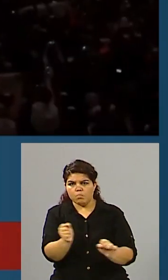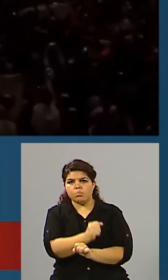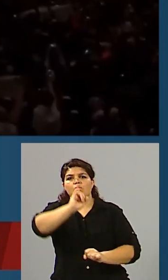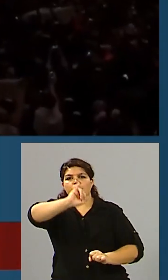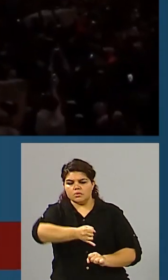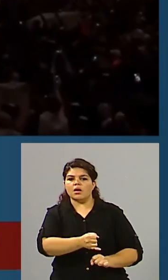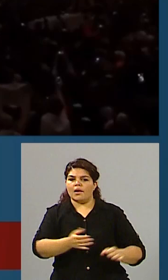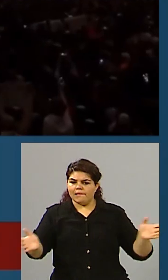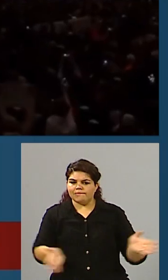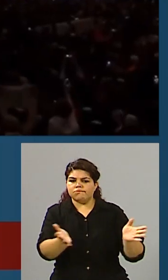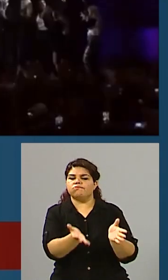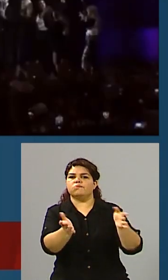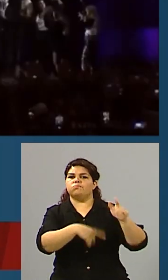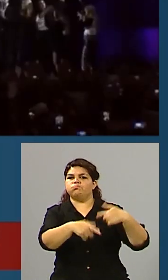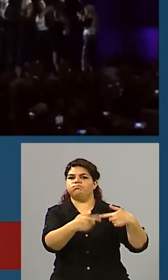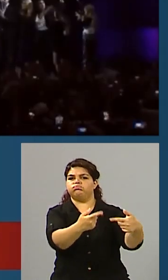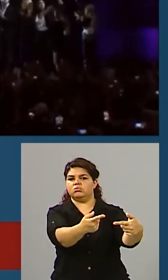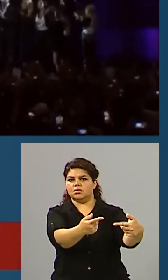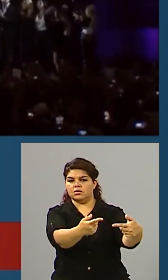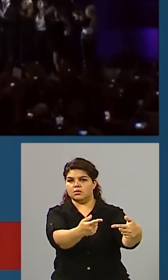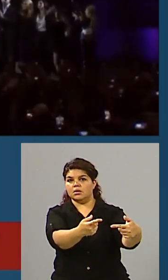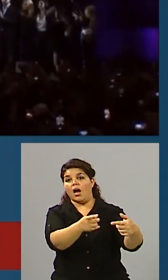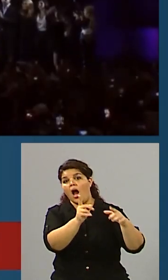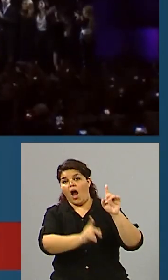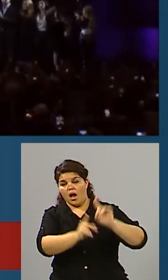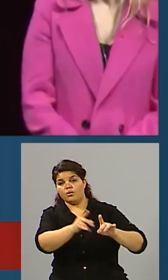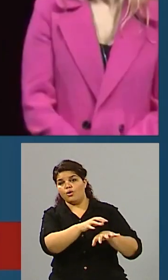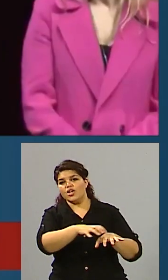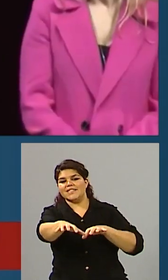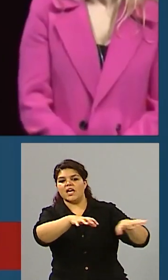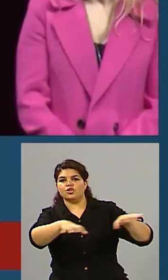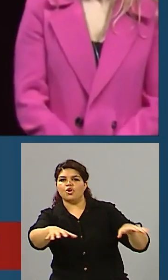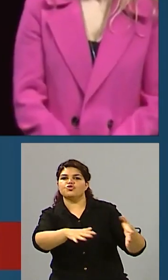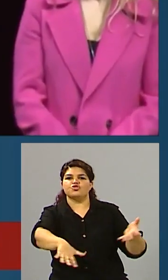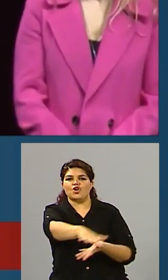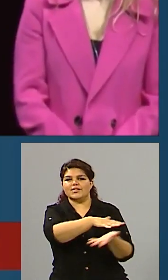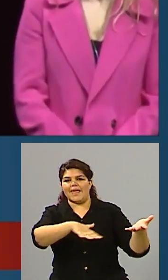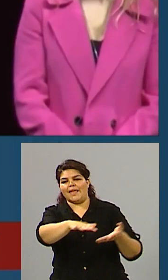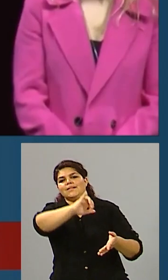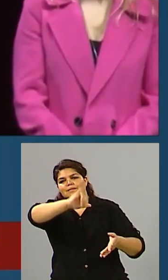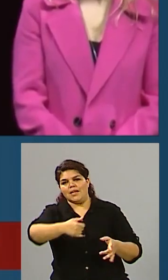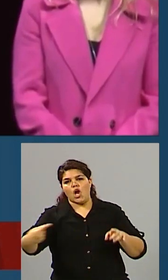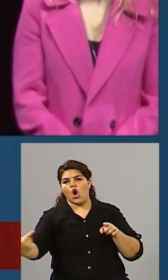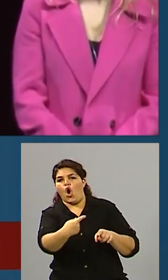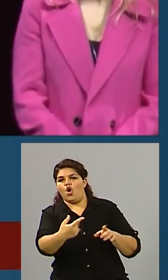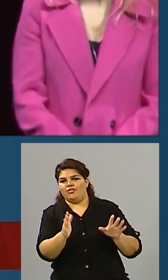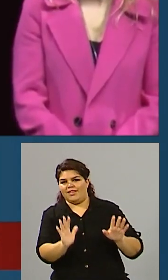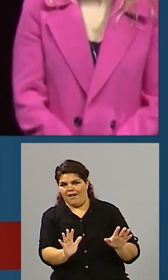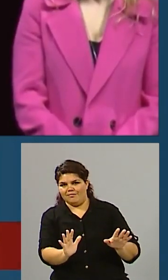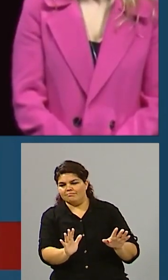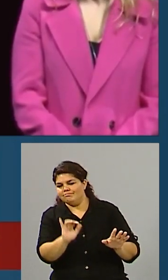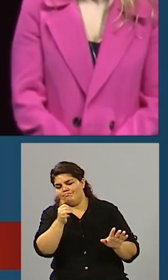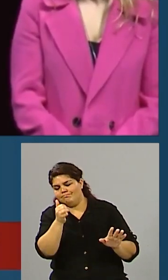público. Obviamente que va a haber sectores que van a quedar oponiéndose a dichas leyes.